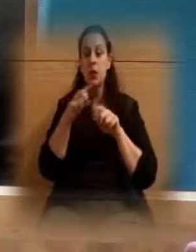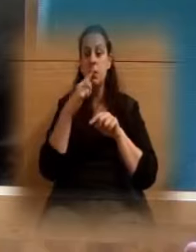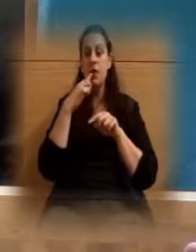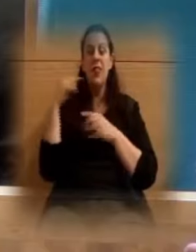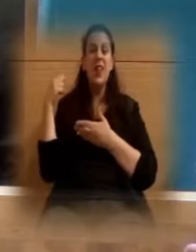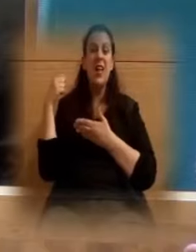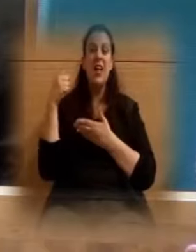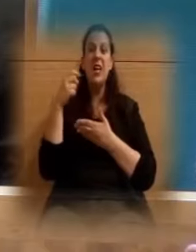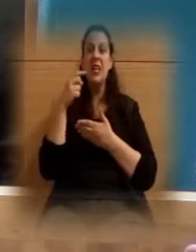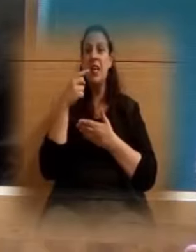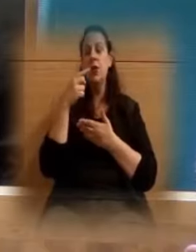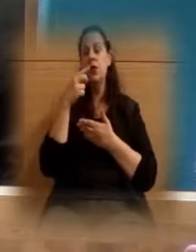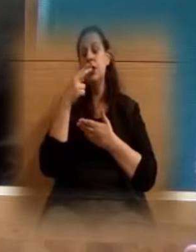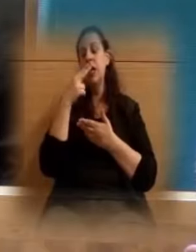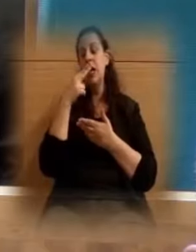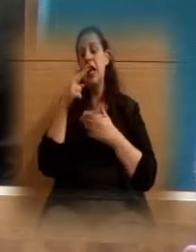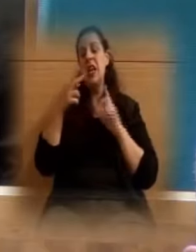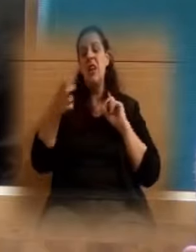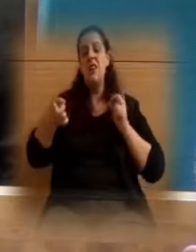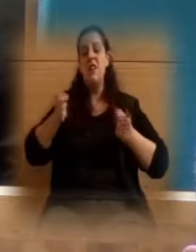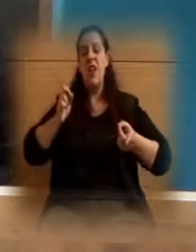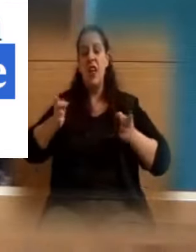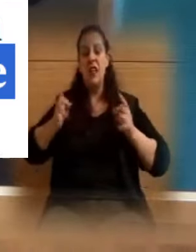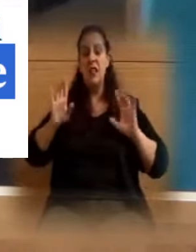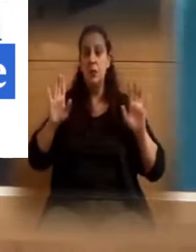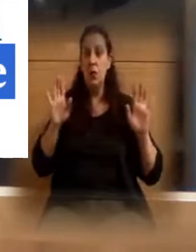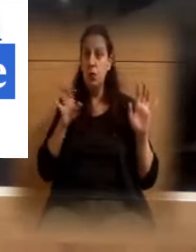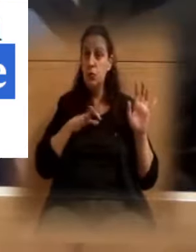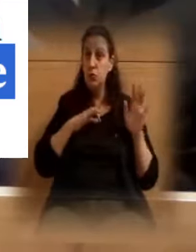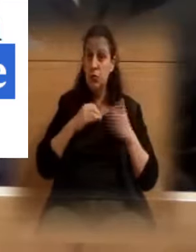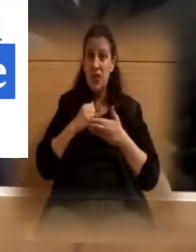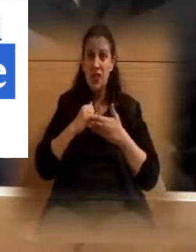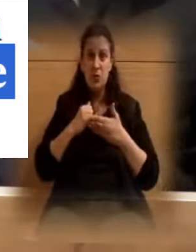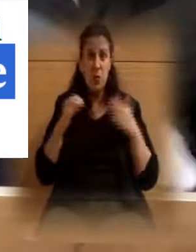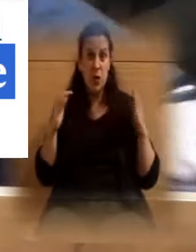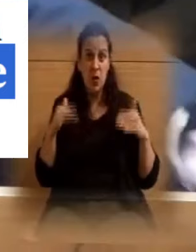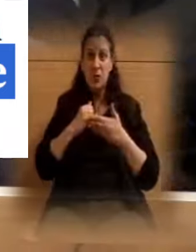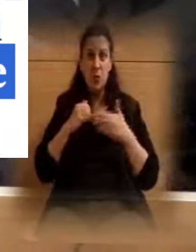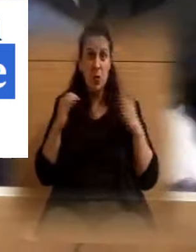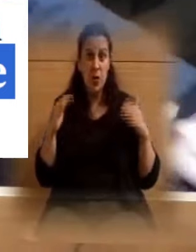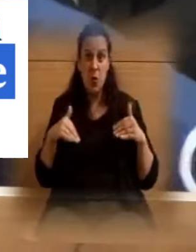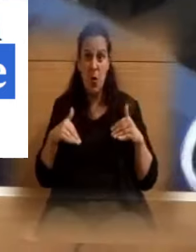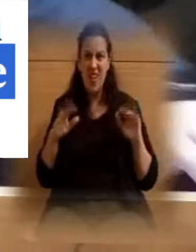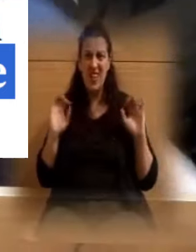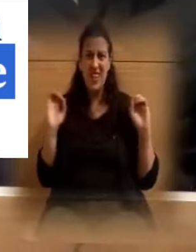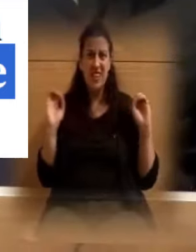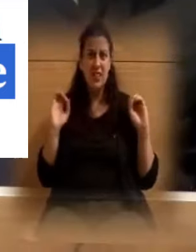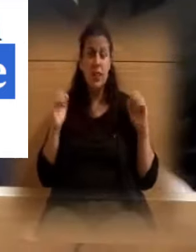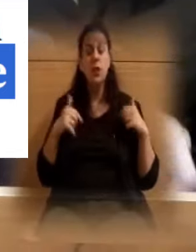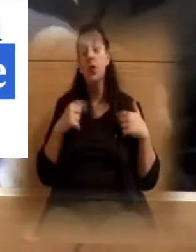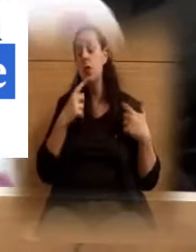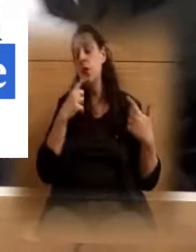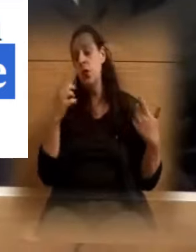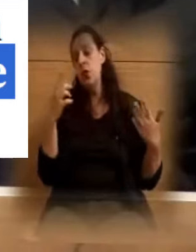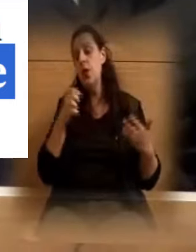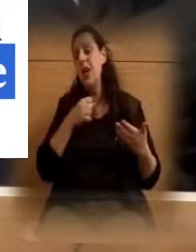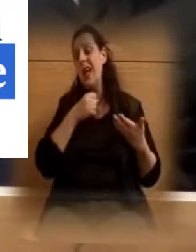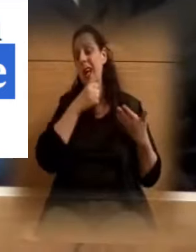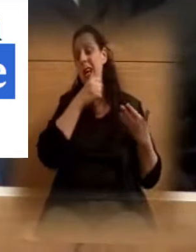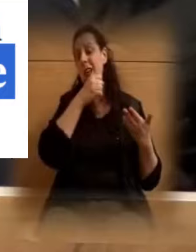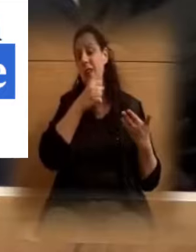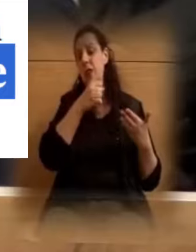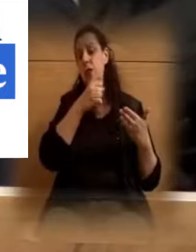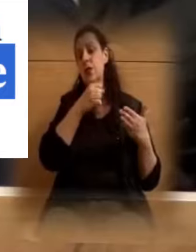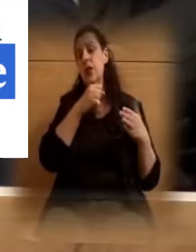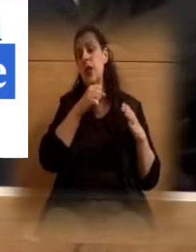herederos del franquismo cuando ustedes no tienen ninguna prueba ninguna y yo le llamo a ustedes herederos del